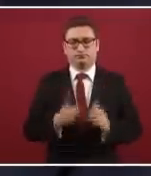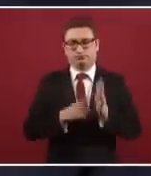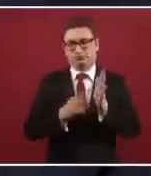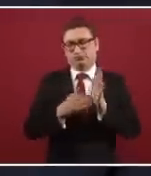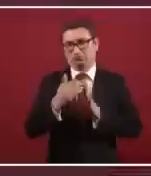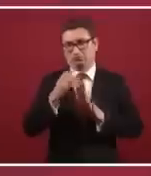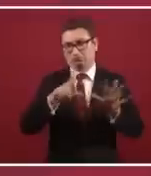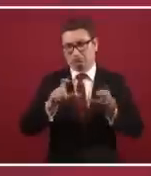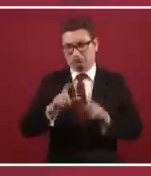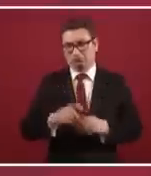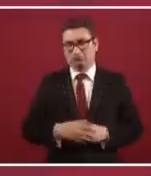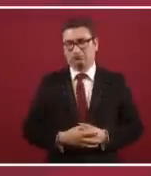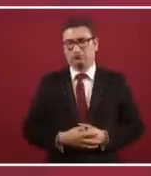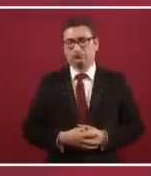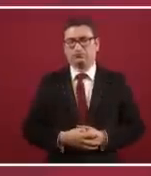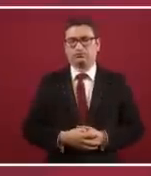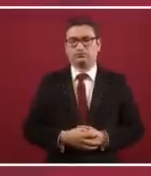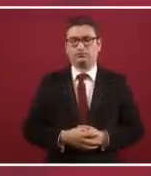Pero